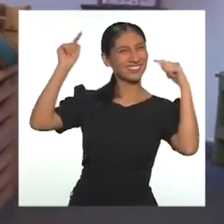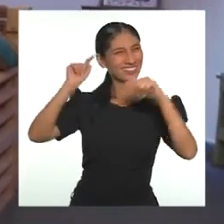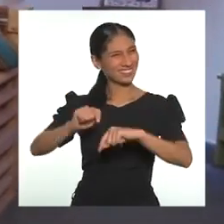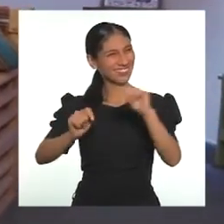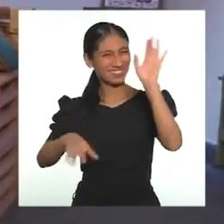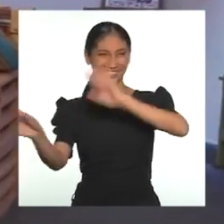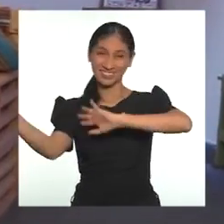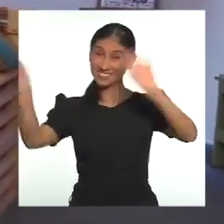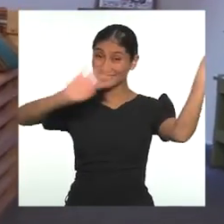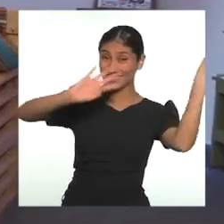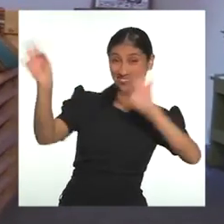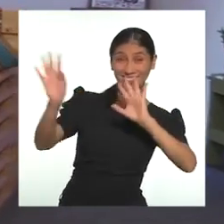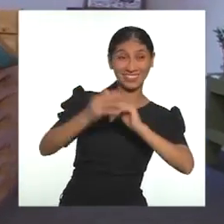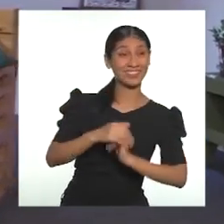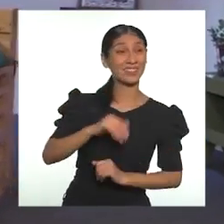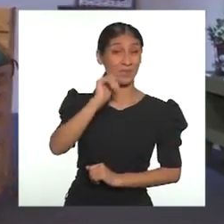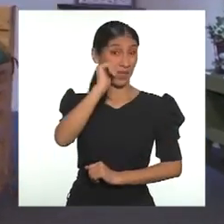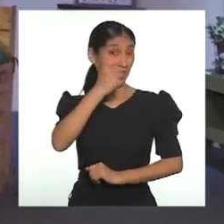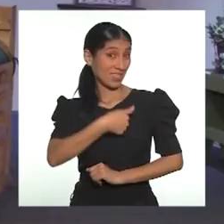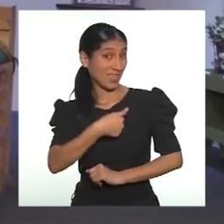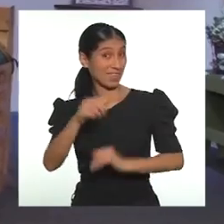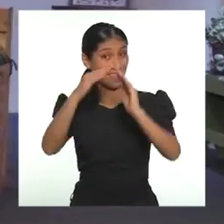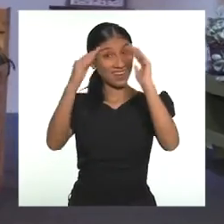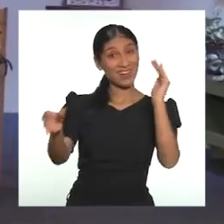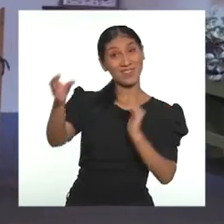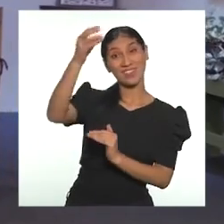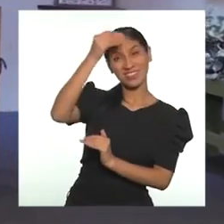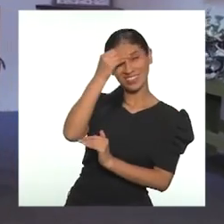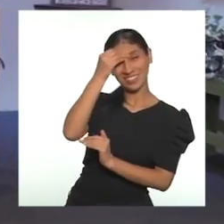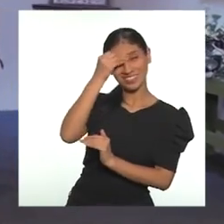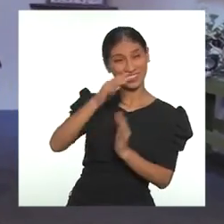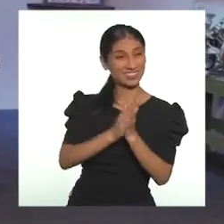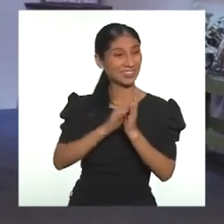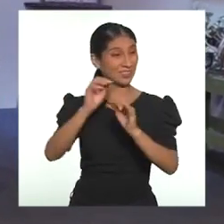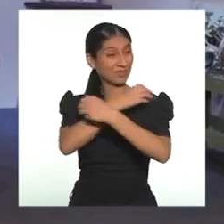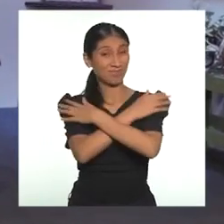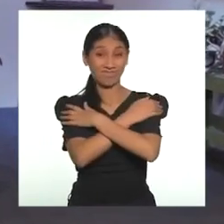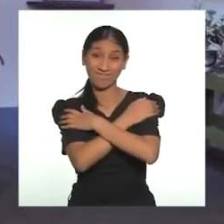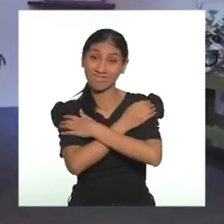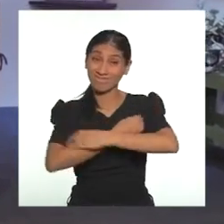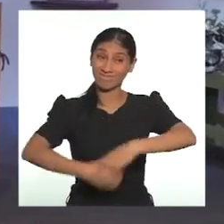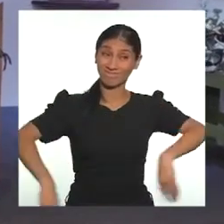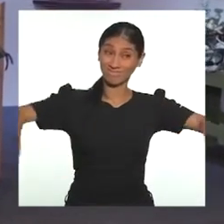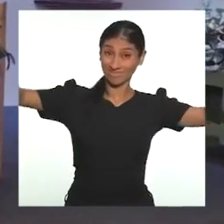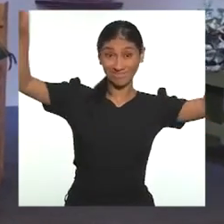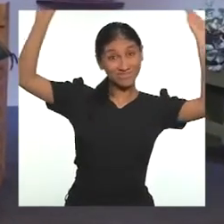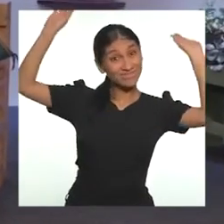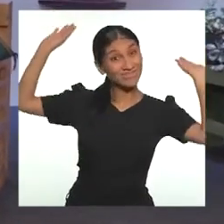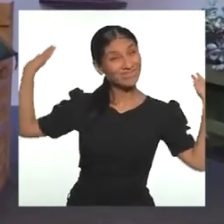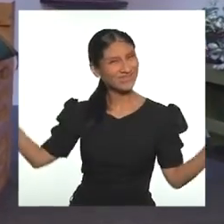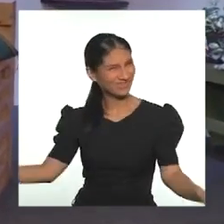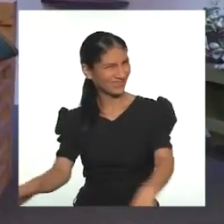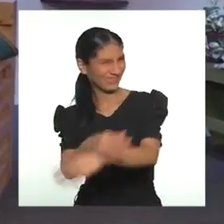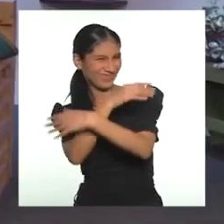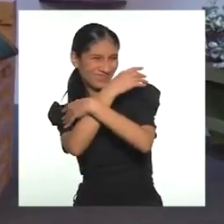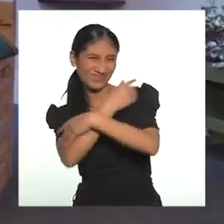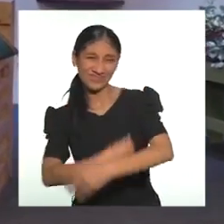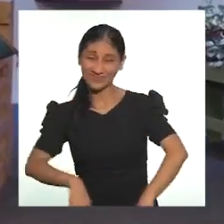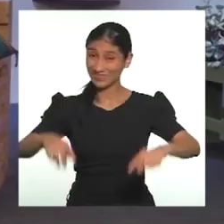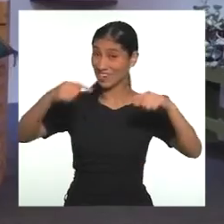Niñas y niños, ahora sí, ¡nos despedimos! Nos vemos mañana en Aprendo en Casa. Les mando un abrazo.